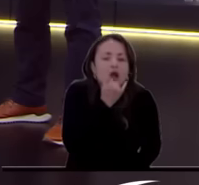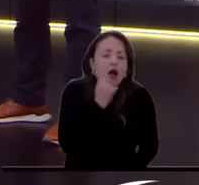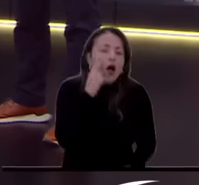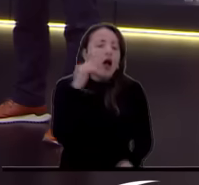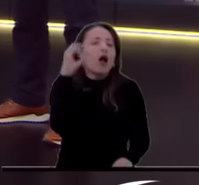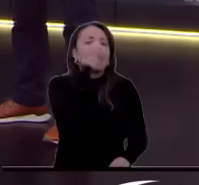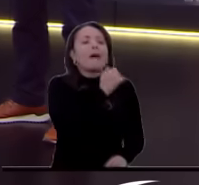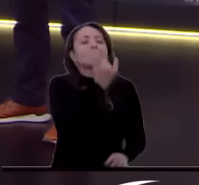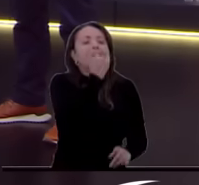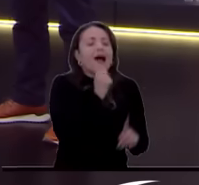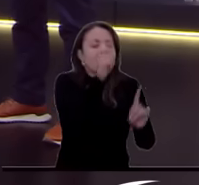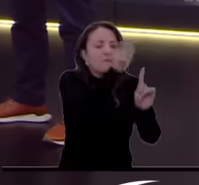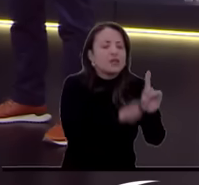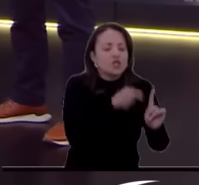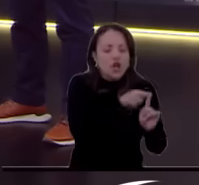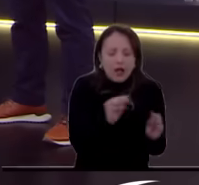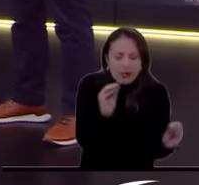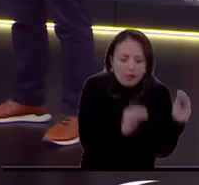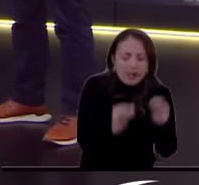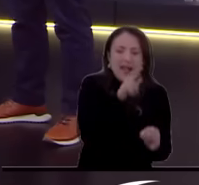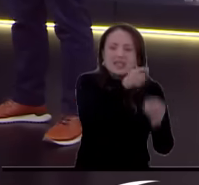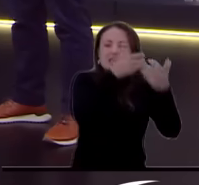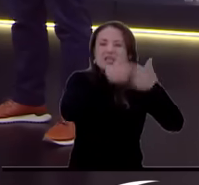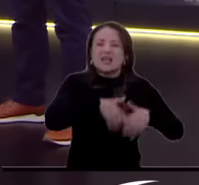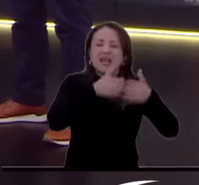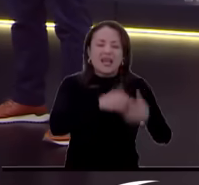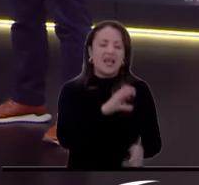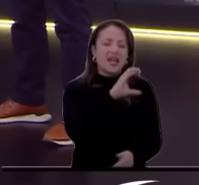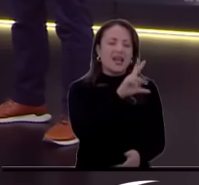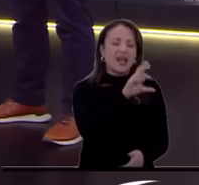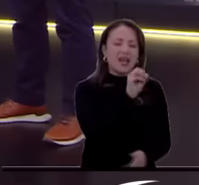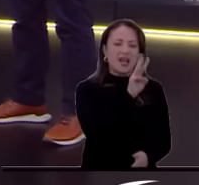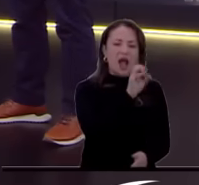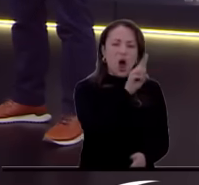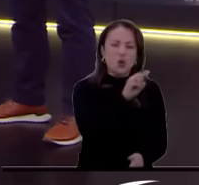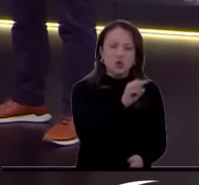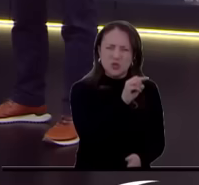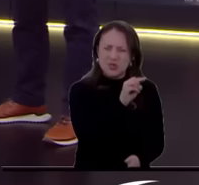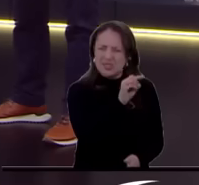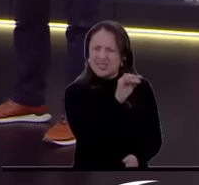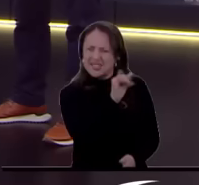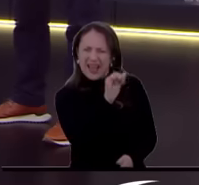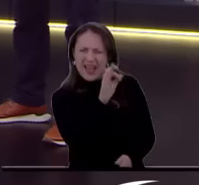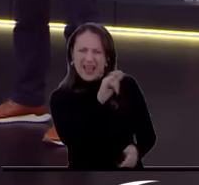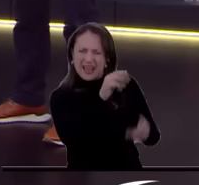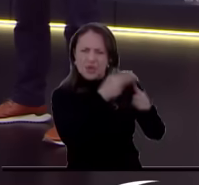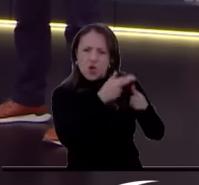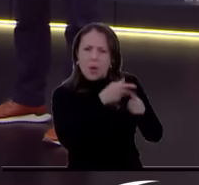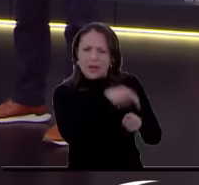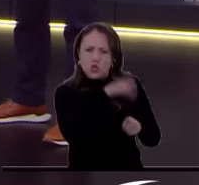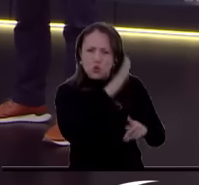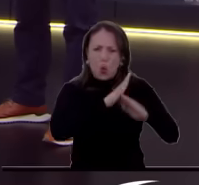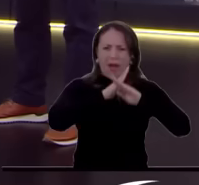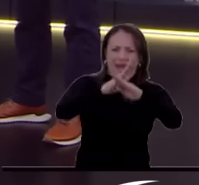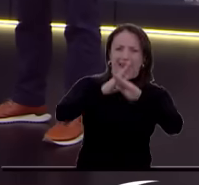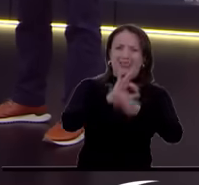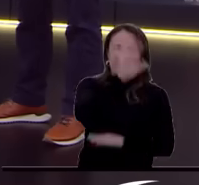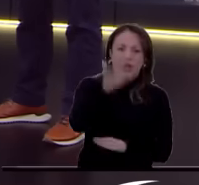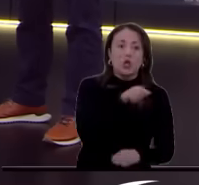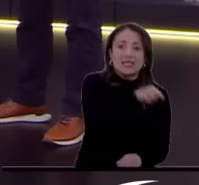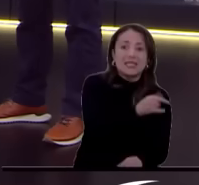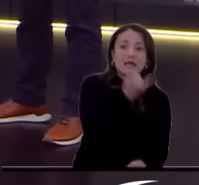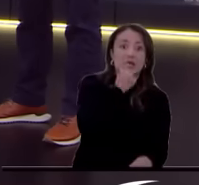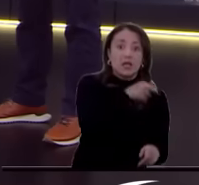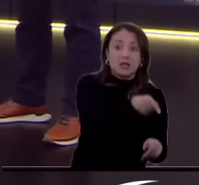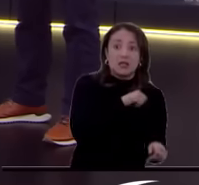cuenta de que fue una falla humana esa empresa que se llama crow crowd strike la empresa del antivirus que además hoy tiene todas sus